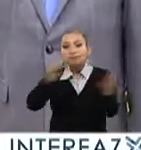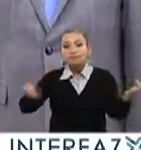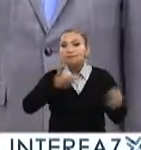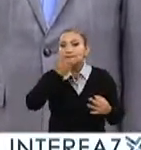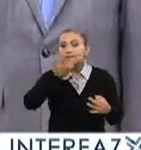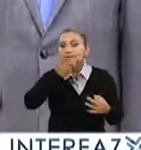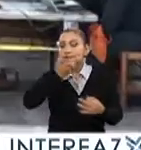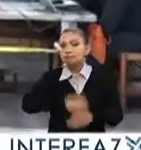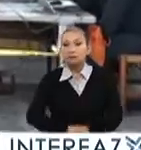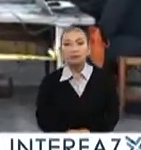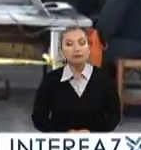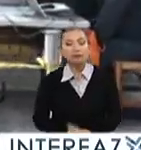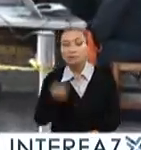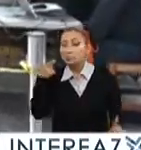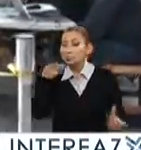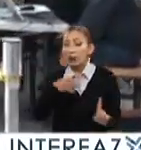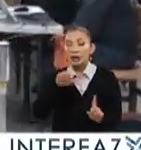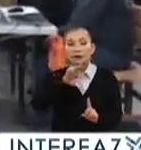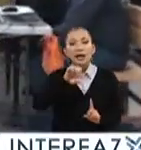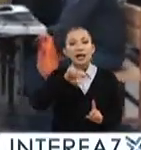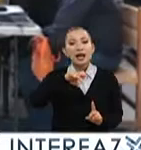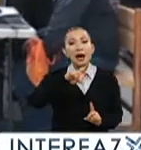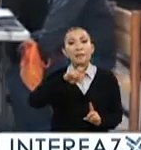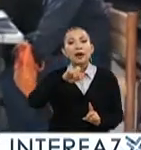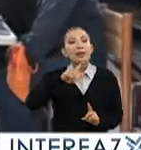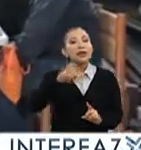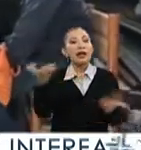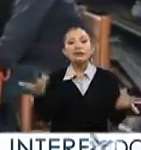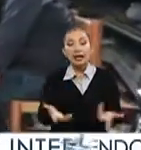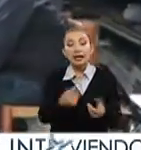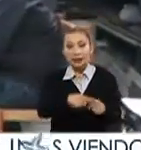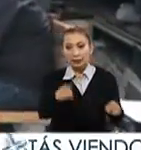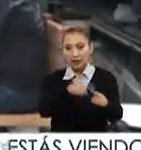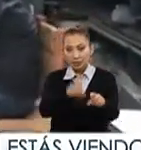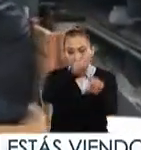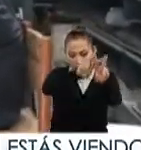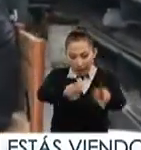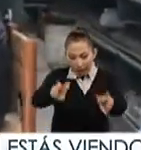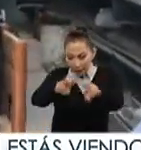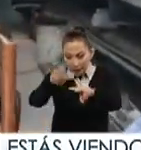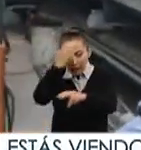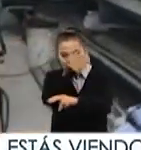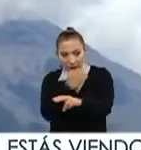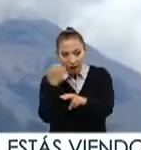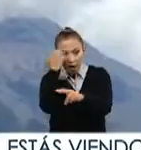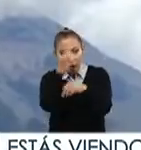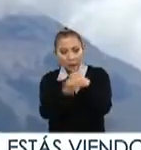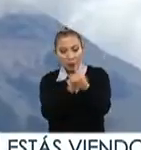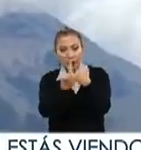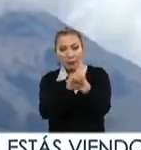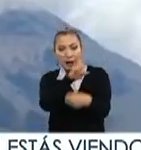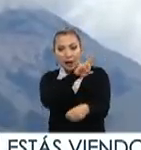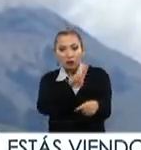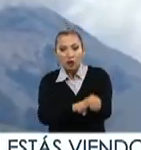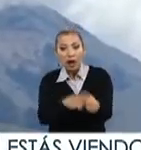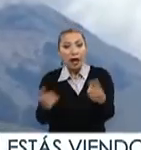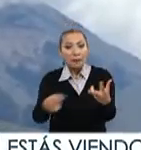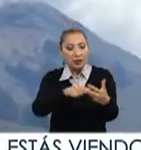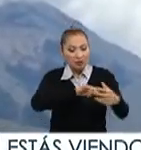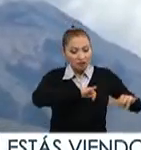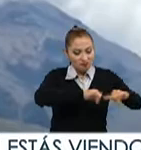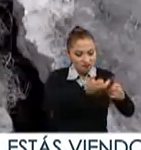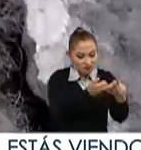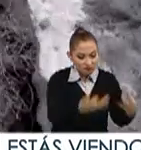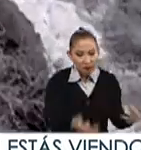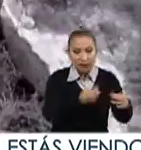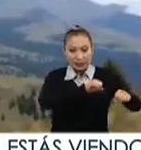cultura de la prevención. El objetivo de CENAPRED es llevar a cabo una serie de análisis para evaluar los fenómenos naturales de origen